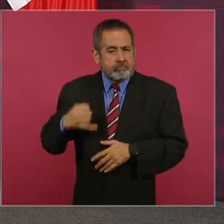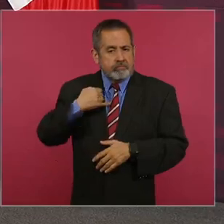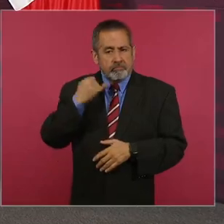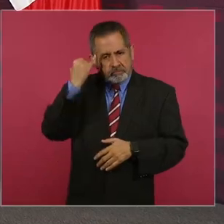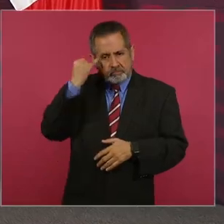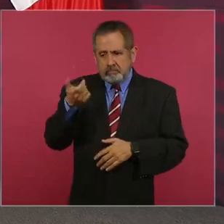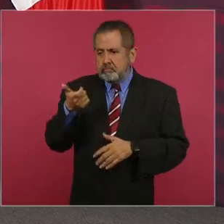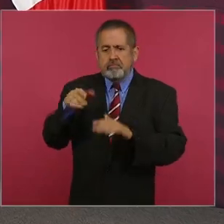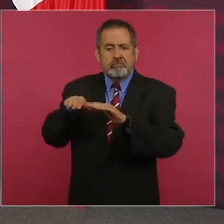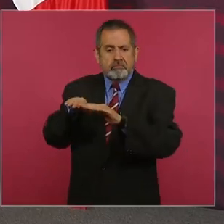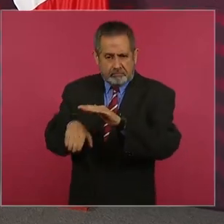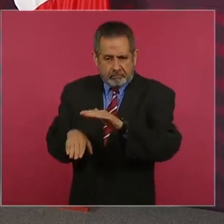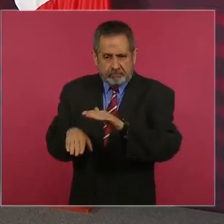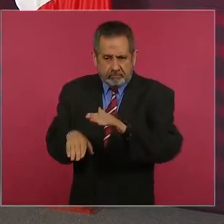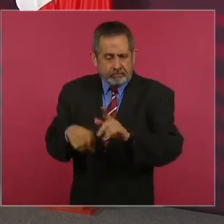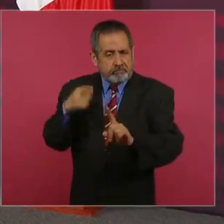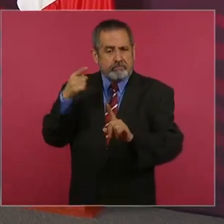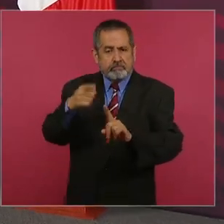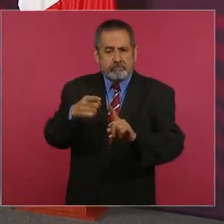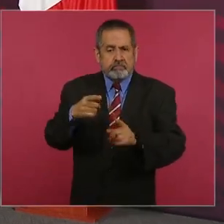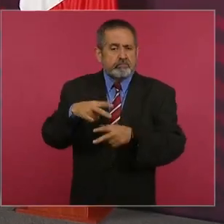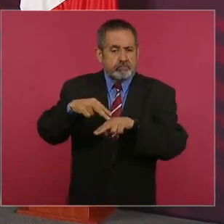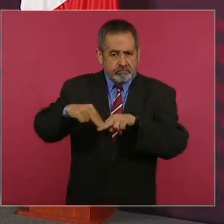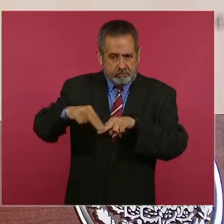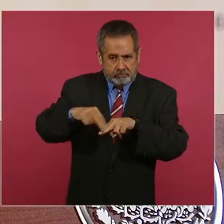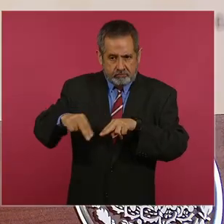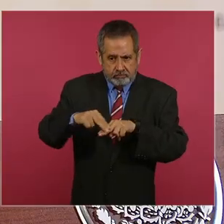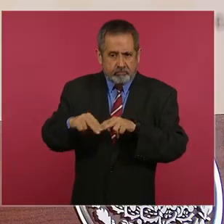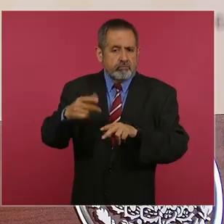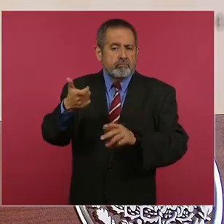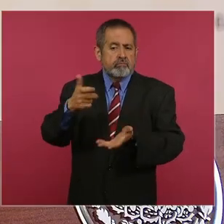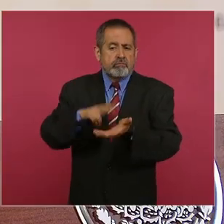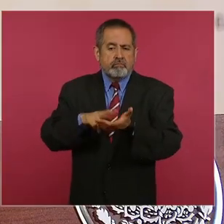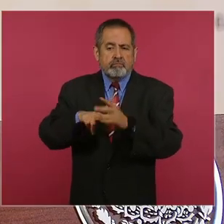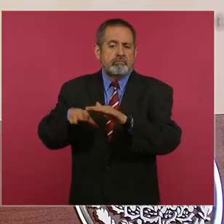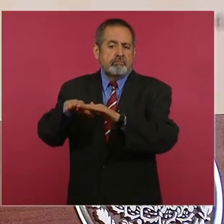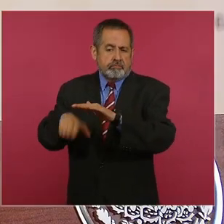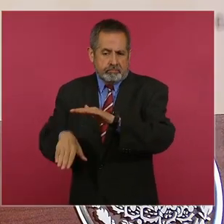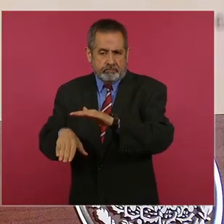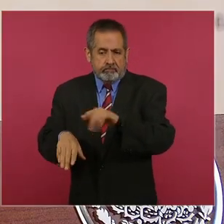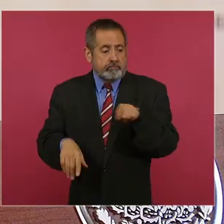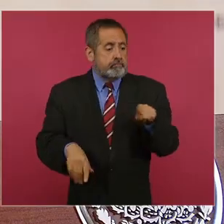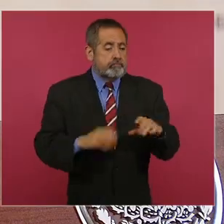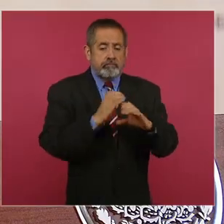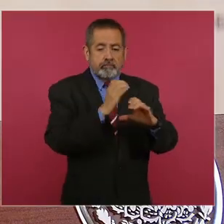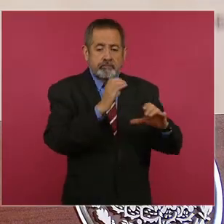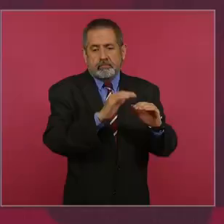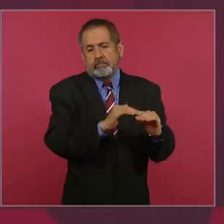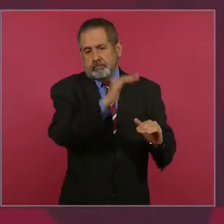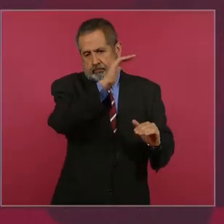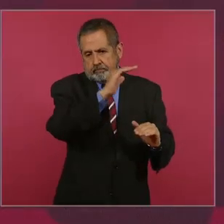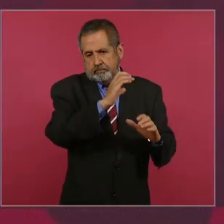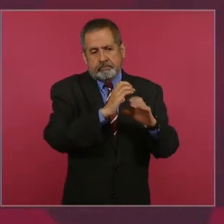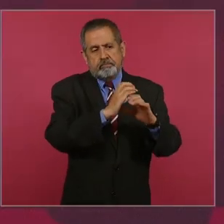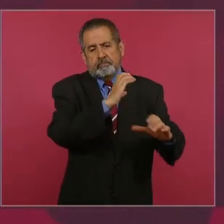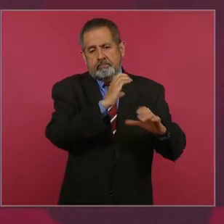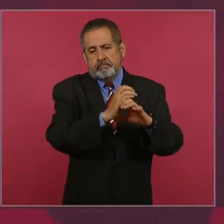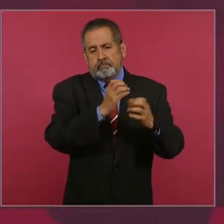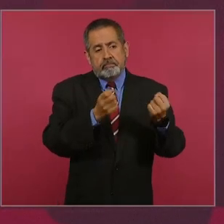es que el tren va a costar menos que lo que cuesta el boleto en autobús